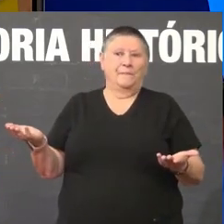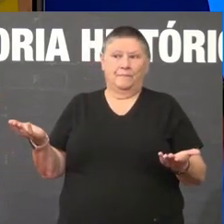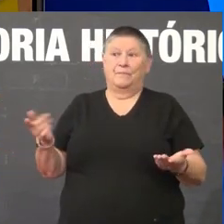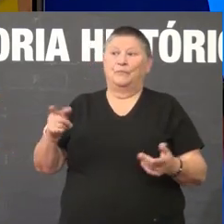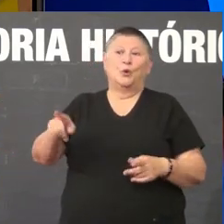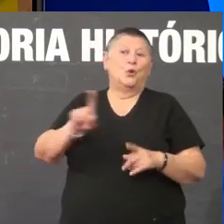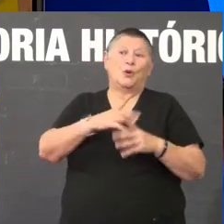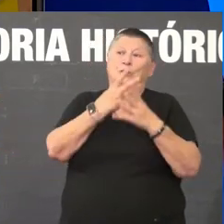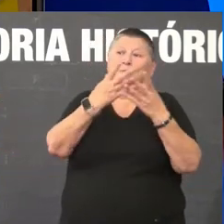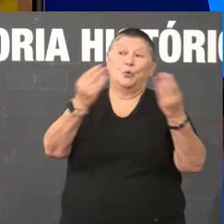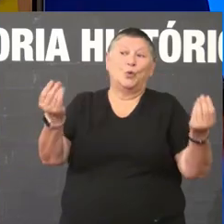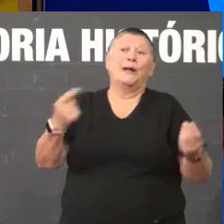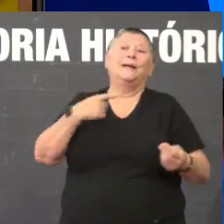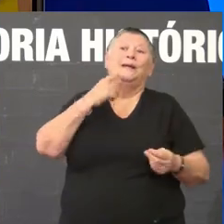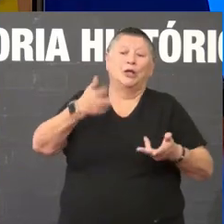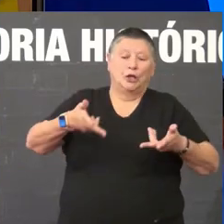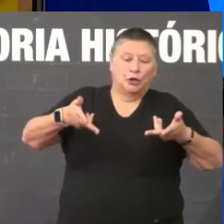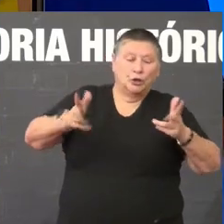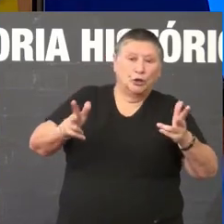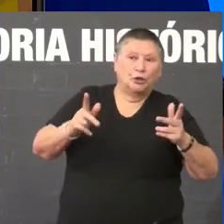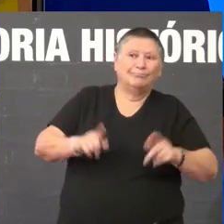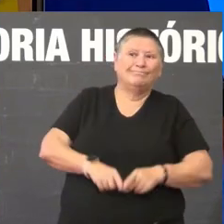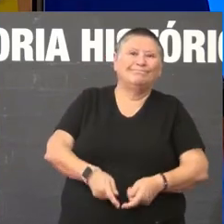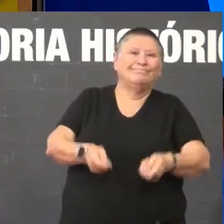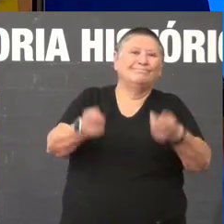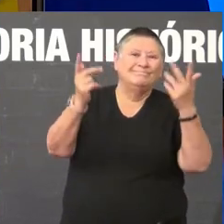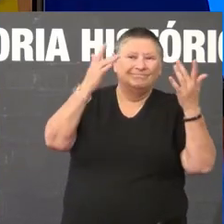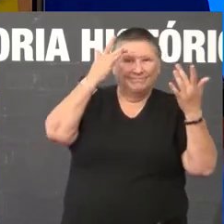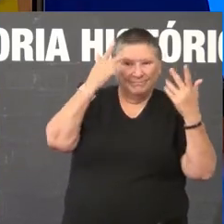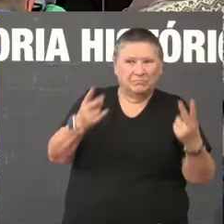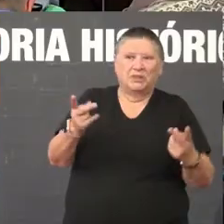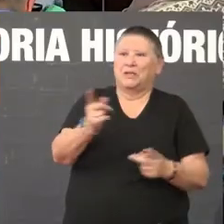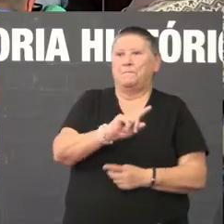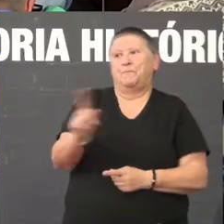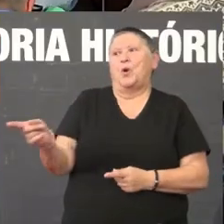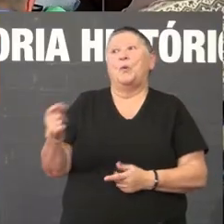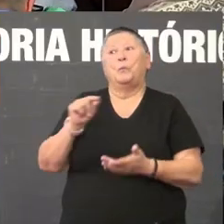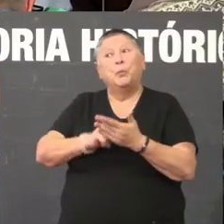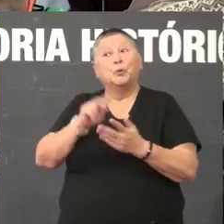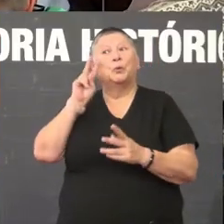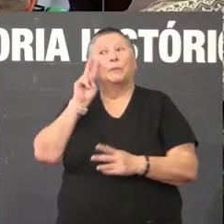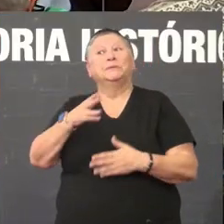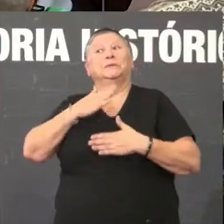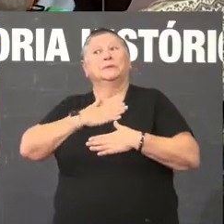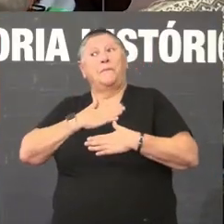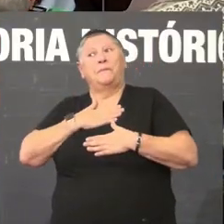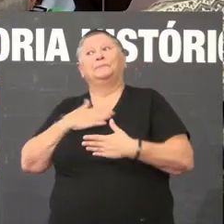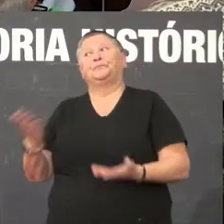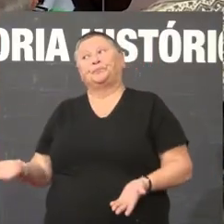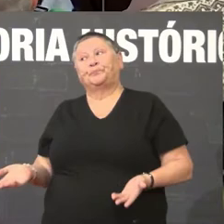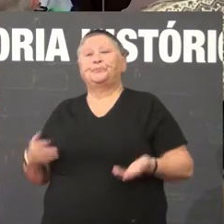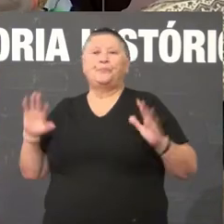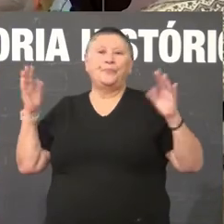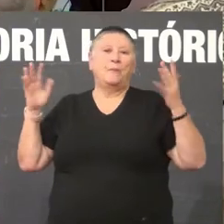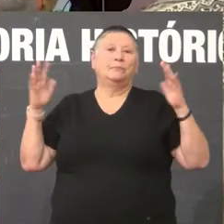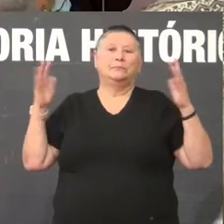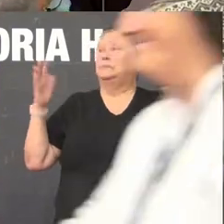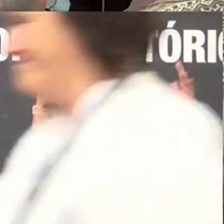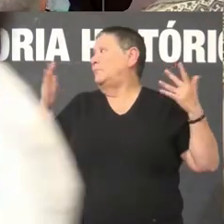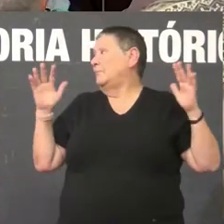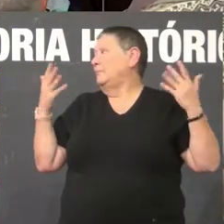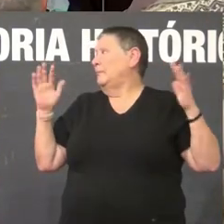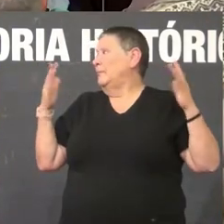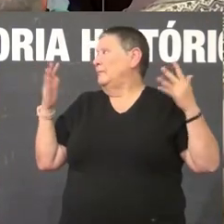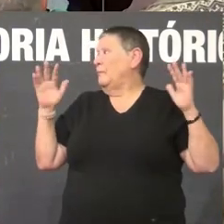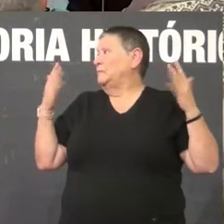plural, nin é tolerante. Desde o meu punto de vista. Sí, señora. Muy bien. Una cosita. Una